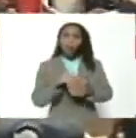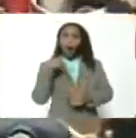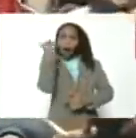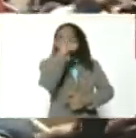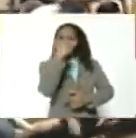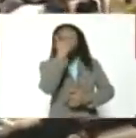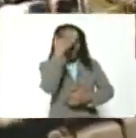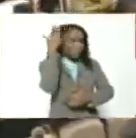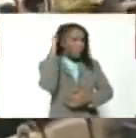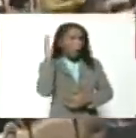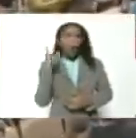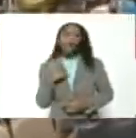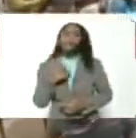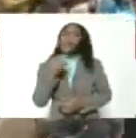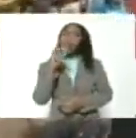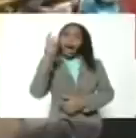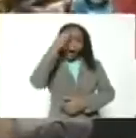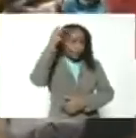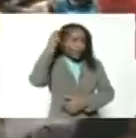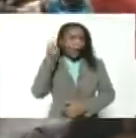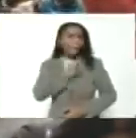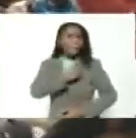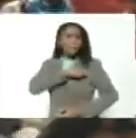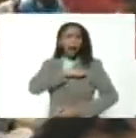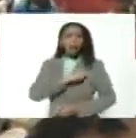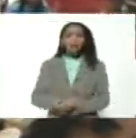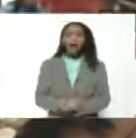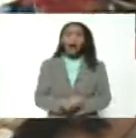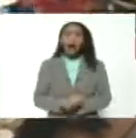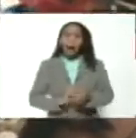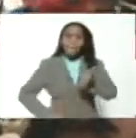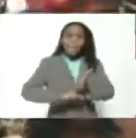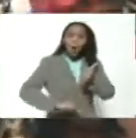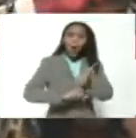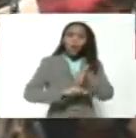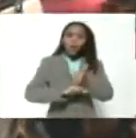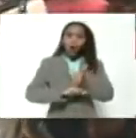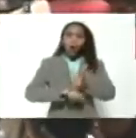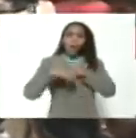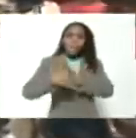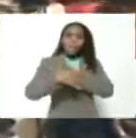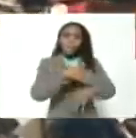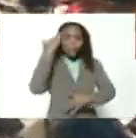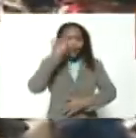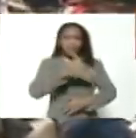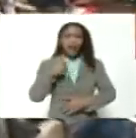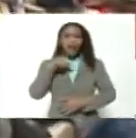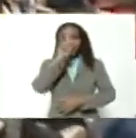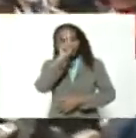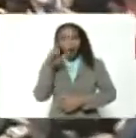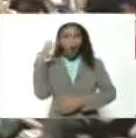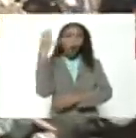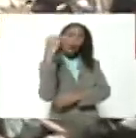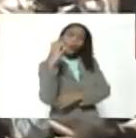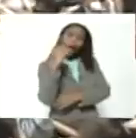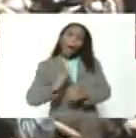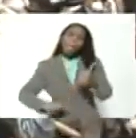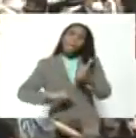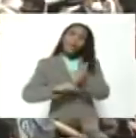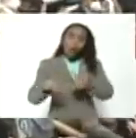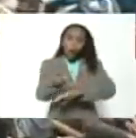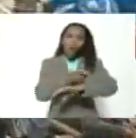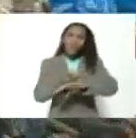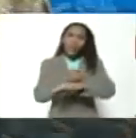doble rasero de la canciller española favoreciendo a los paramilitares colombianos! Favoreciendo al gobierno